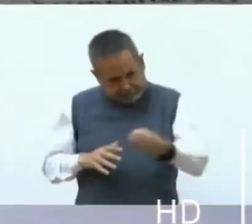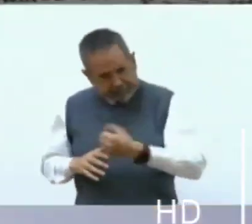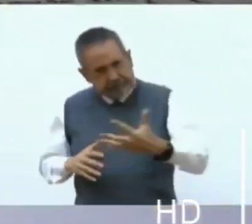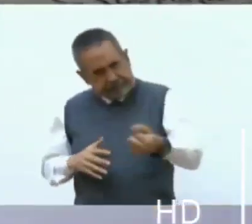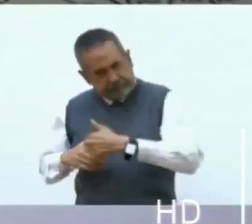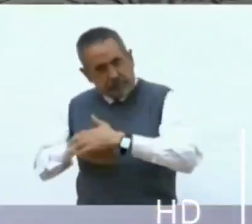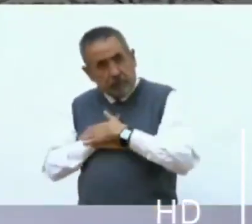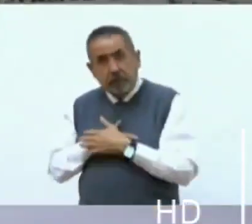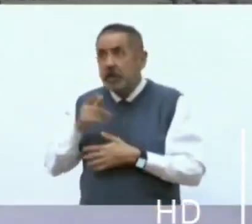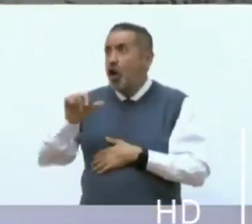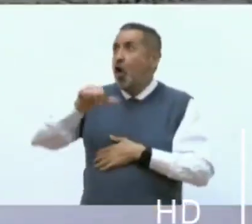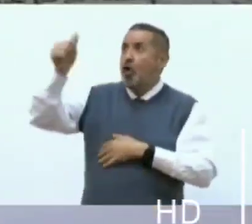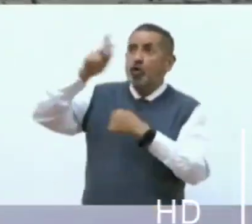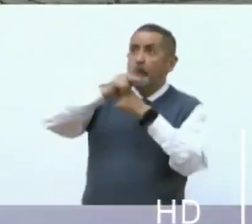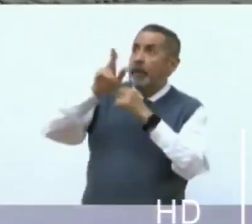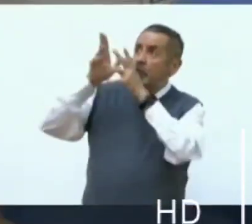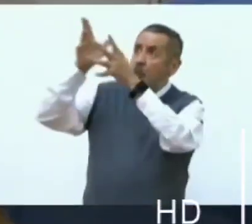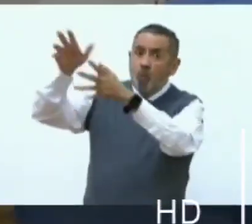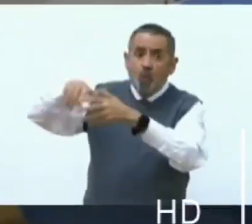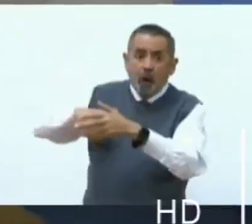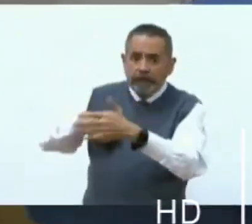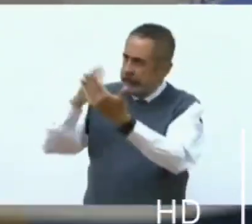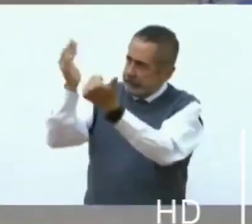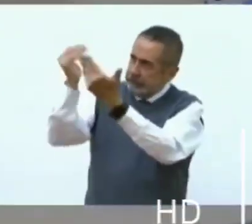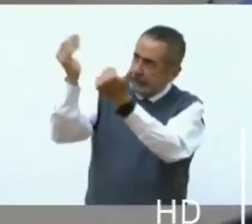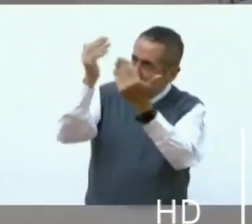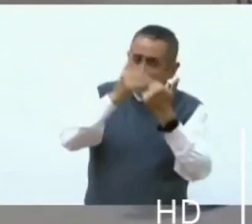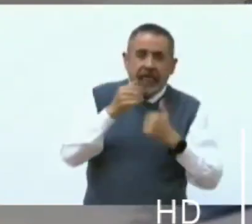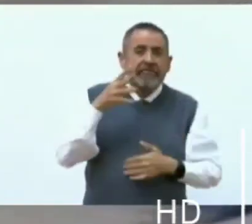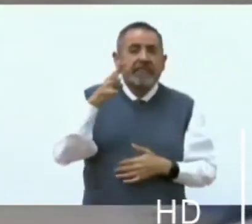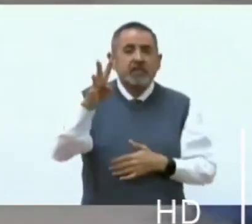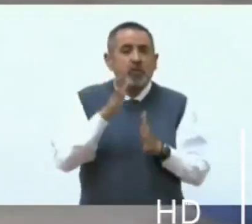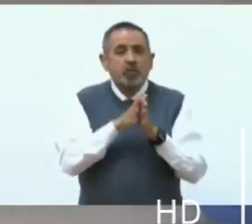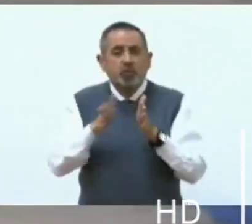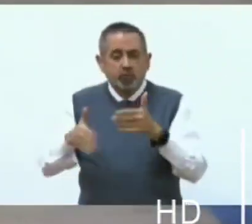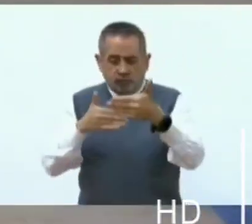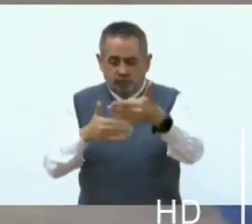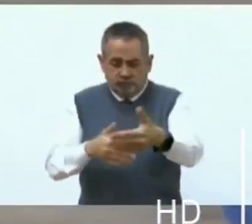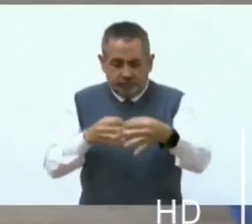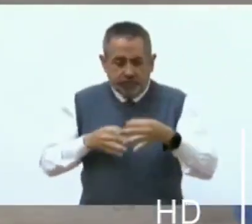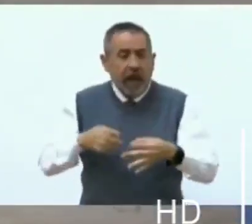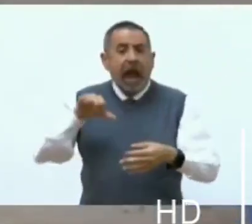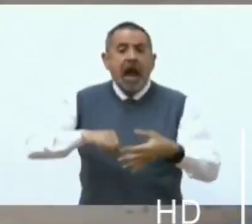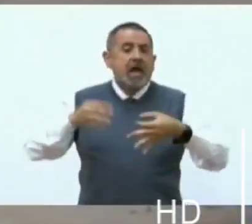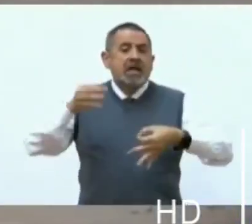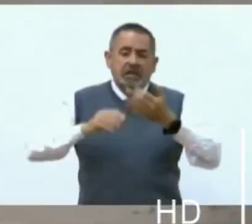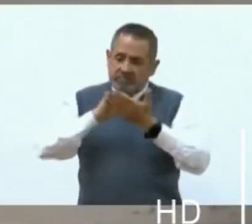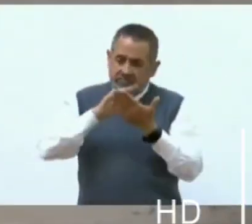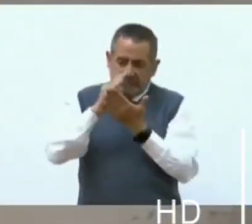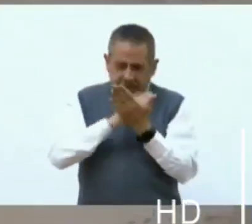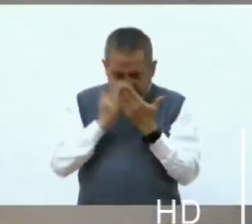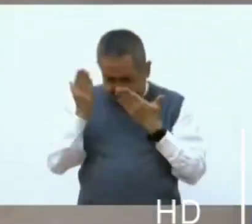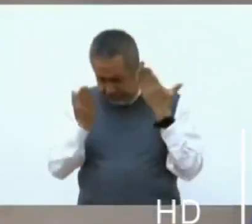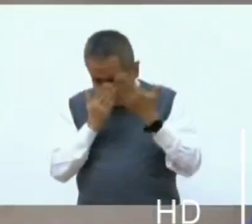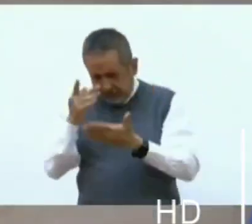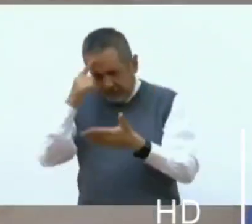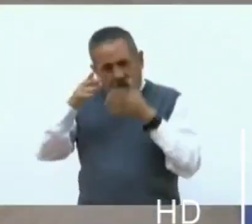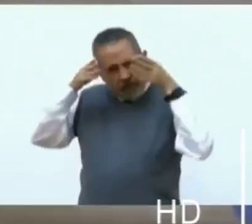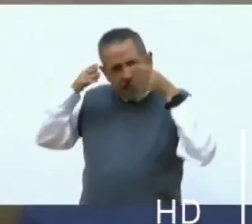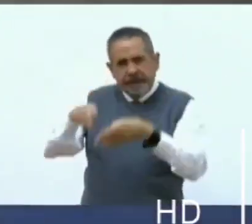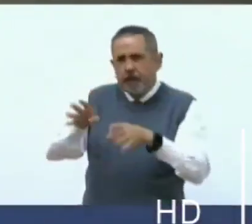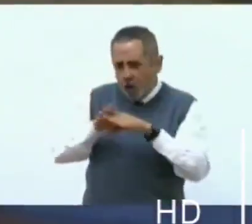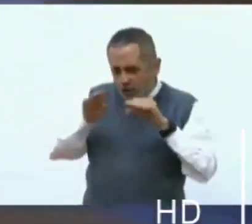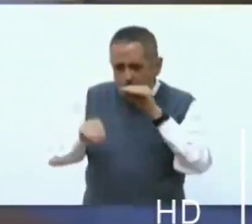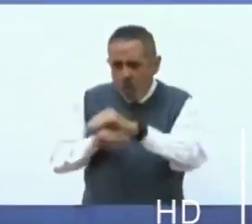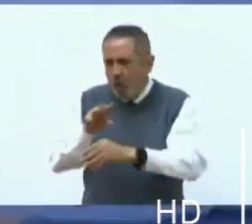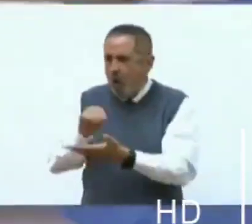19 documentos, así como el establecimiento de una doctrina jurídica especializada en la materia y diseño